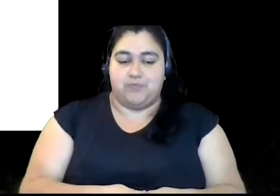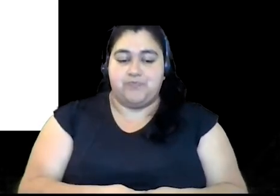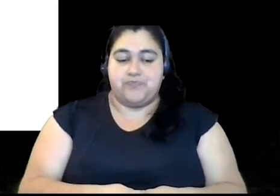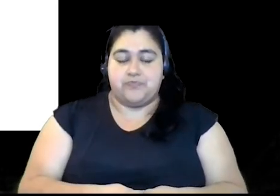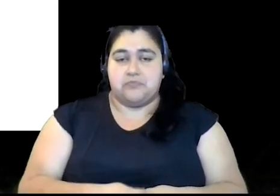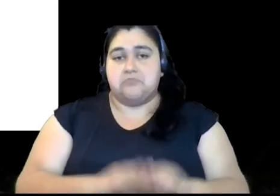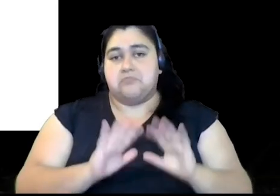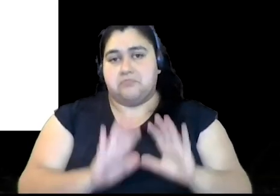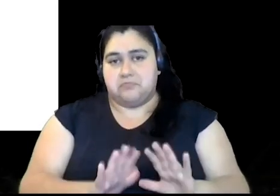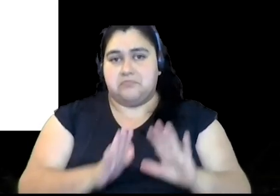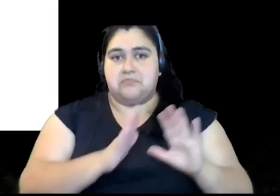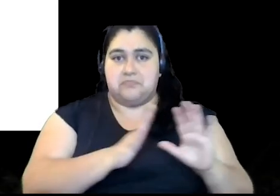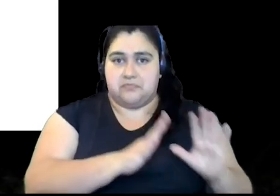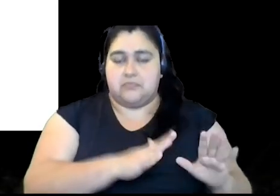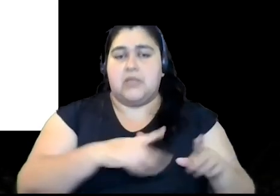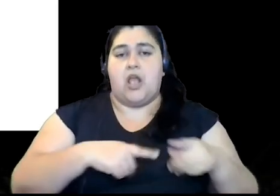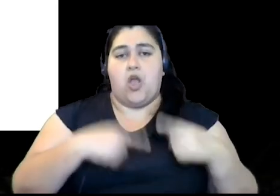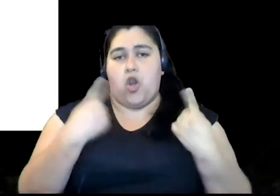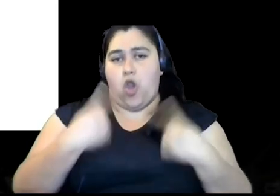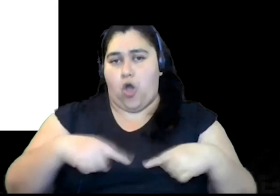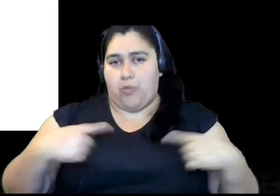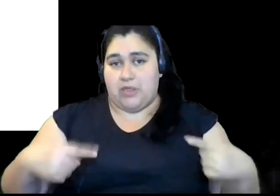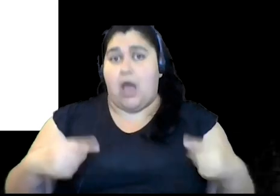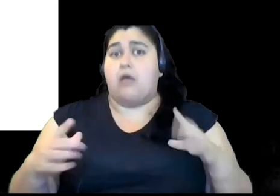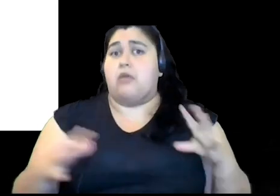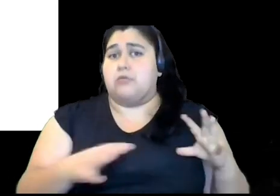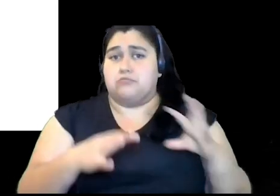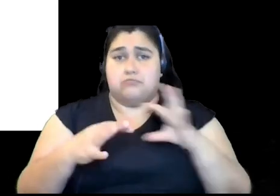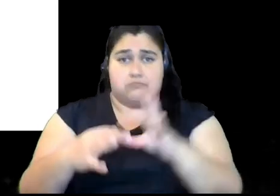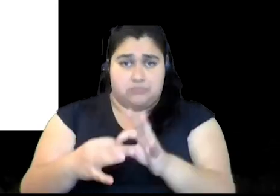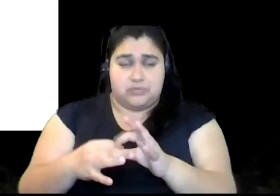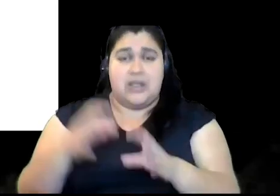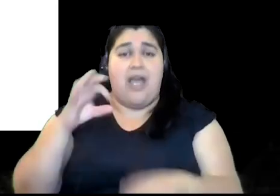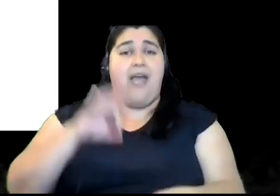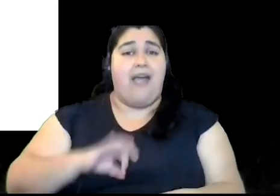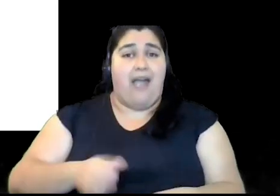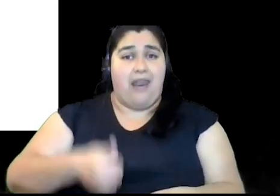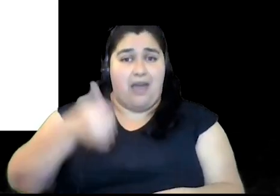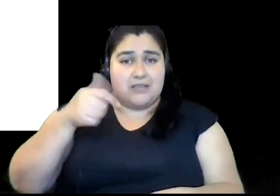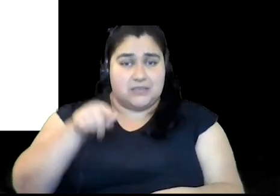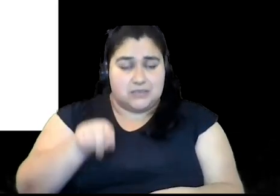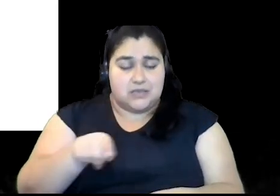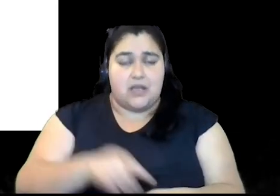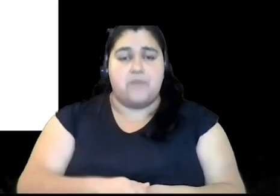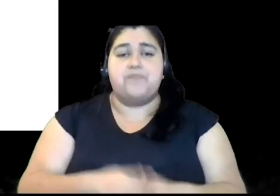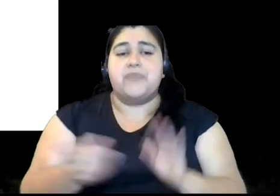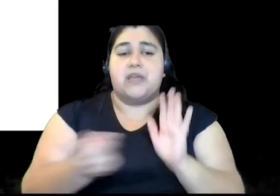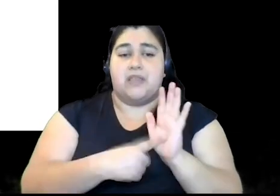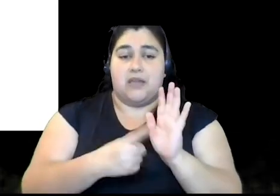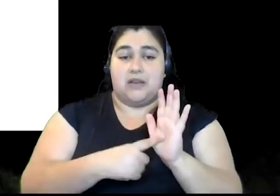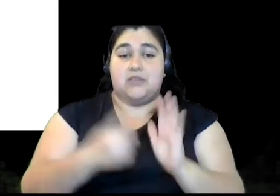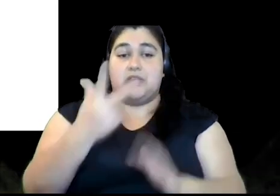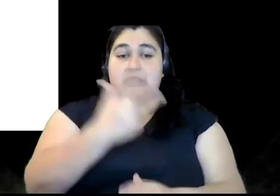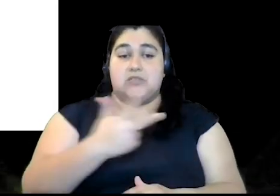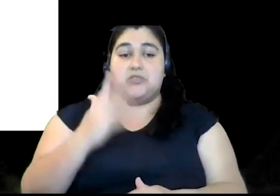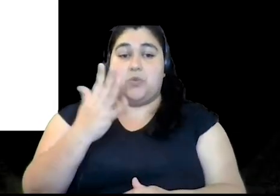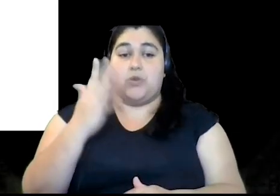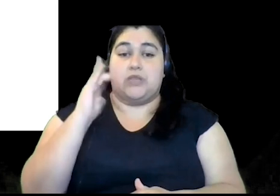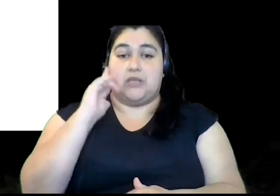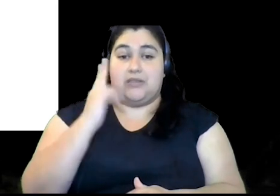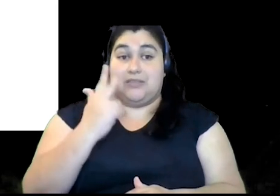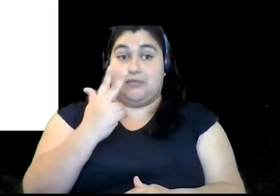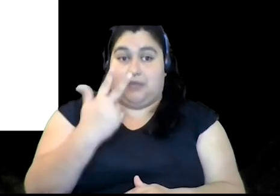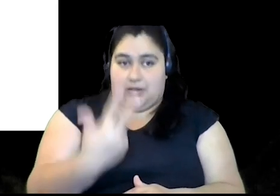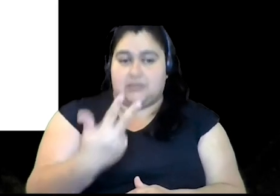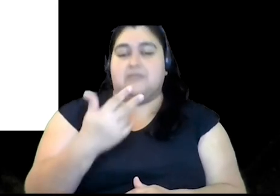Siguiendo con las novedades, porque esto se enlaza con ganancias también, me encuentro con el decreto 353,